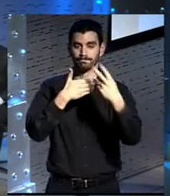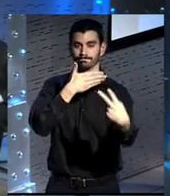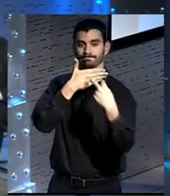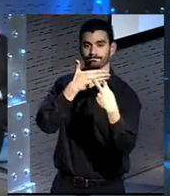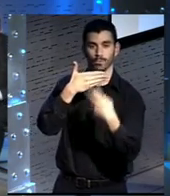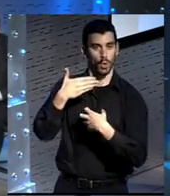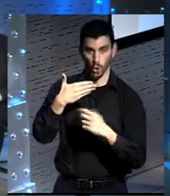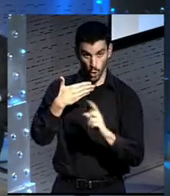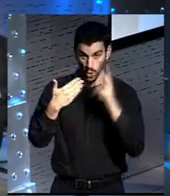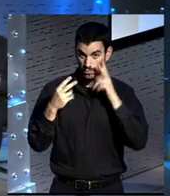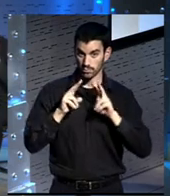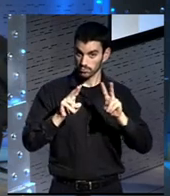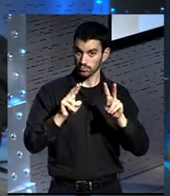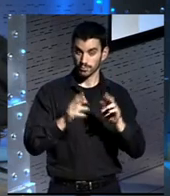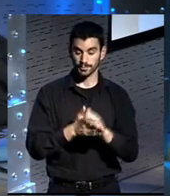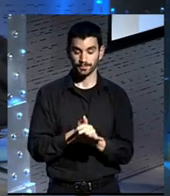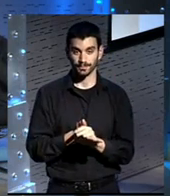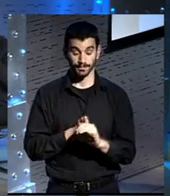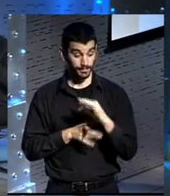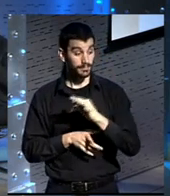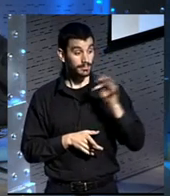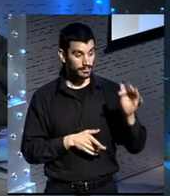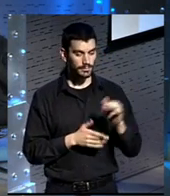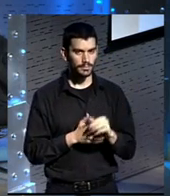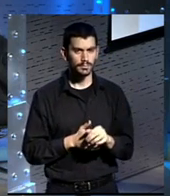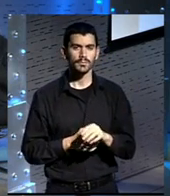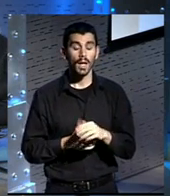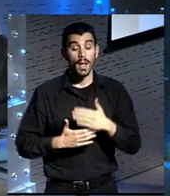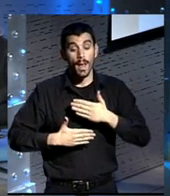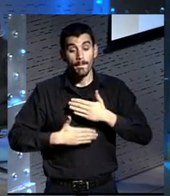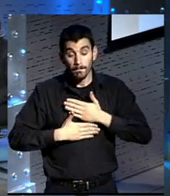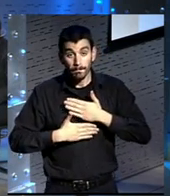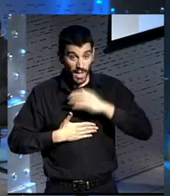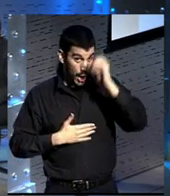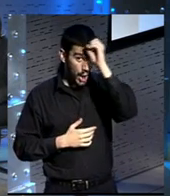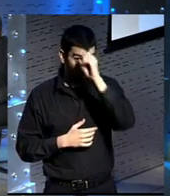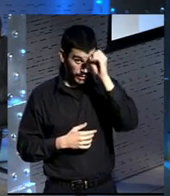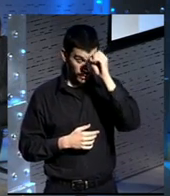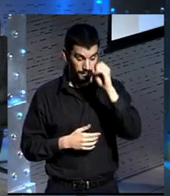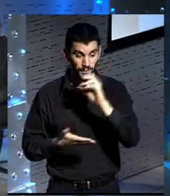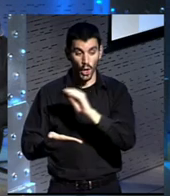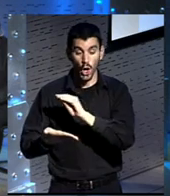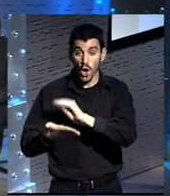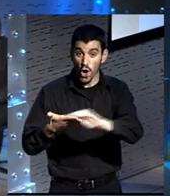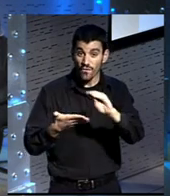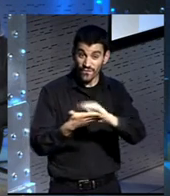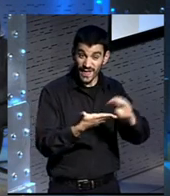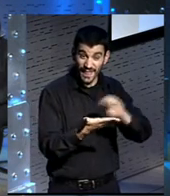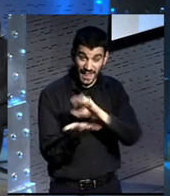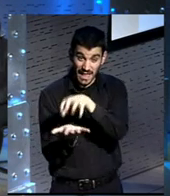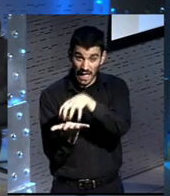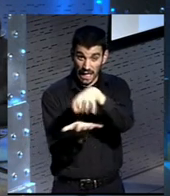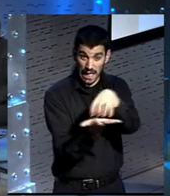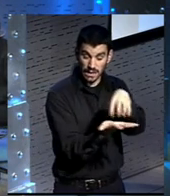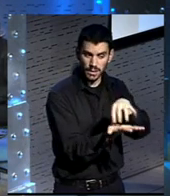Sí. En nuestra opinión, las oficinas tienen varios roles y algunos de ellos van a